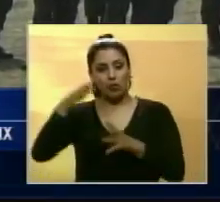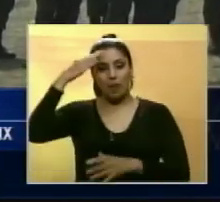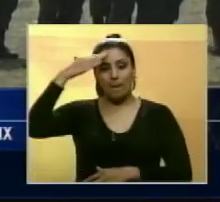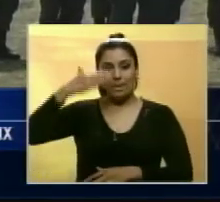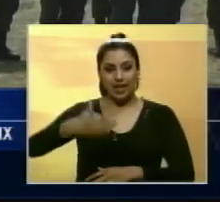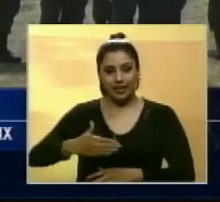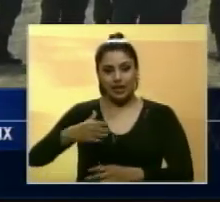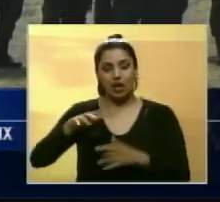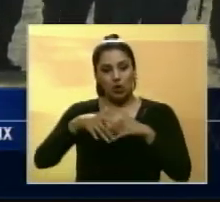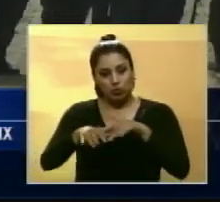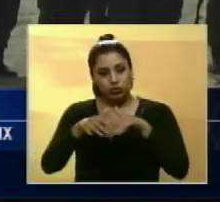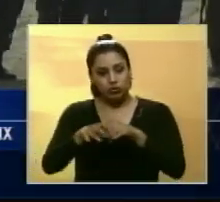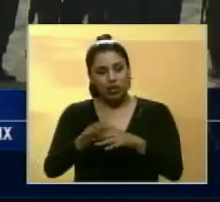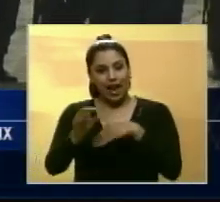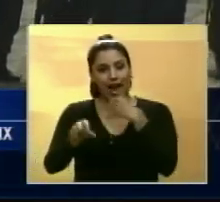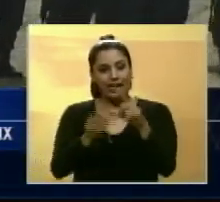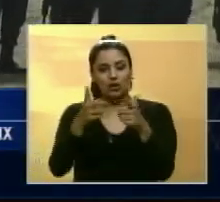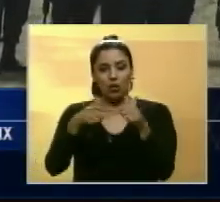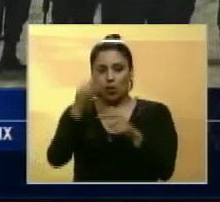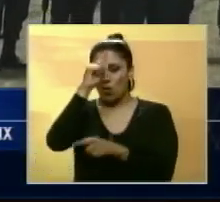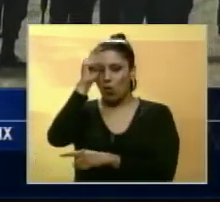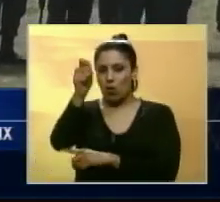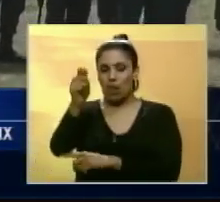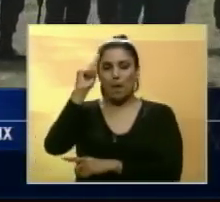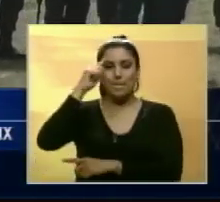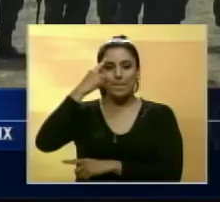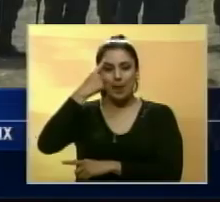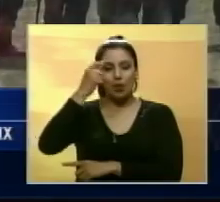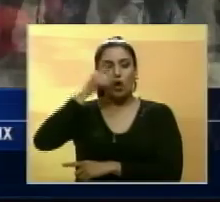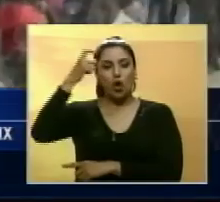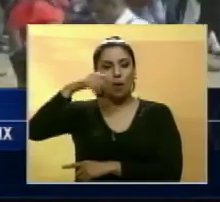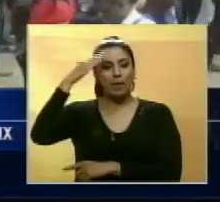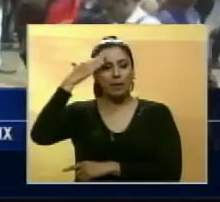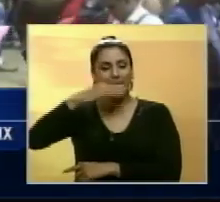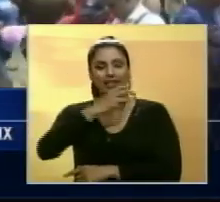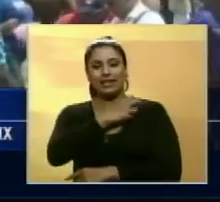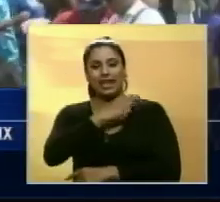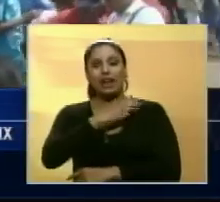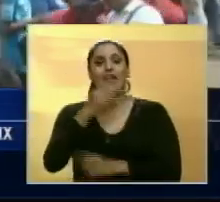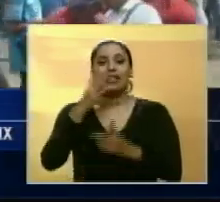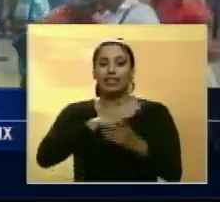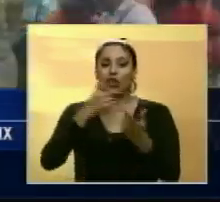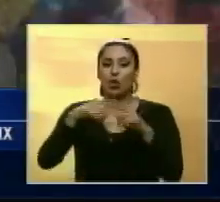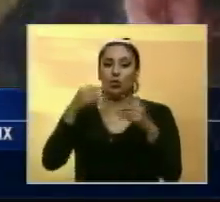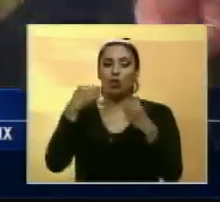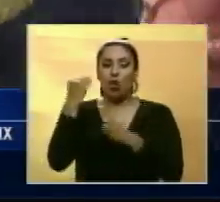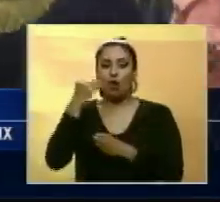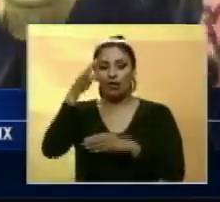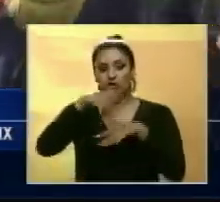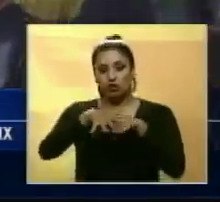Armada Nacional Bolivariana realizaron un homenaje a la memoria del general Manuel Carlos Piar y los jóvenes